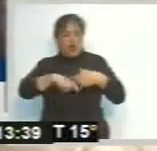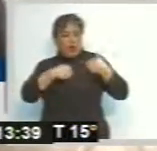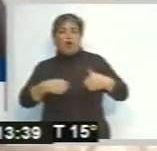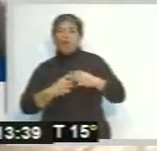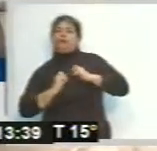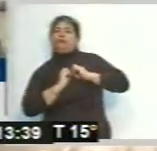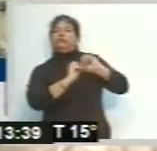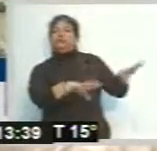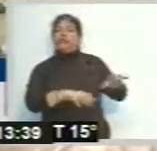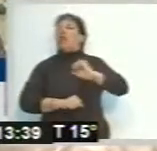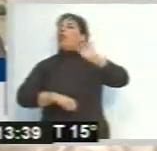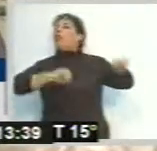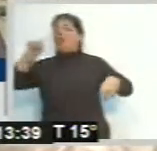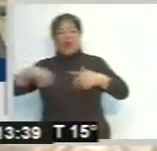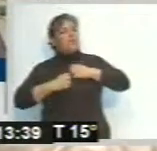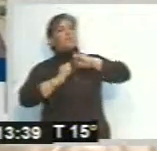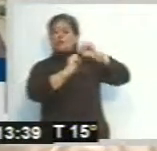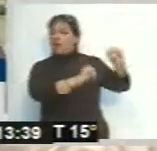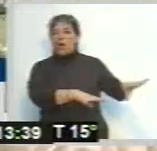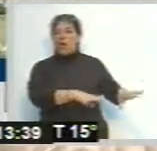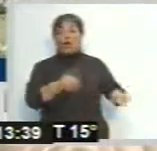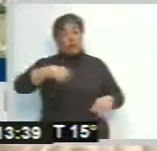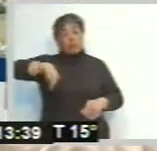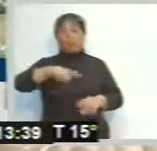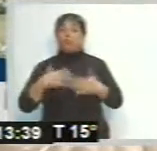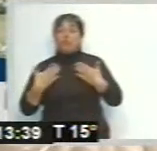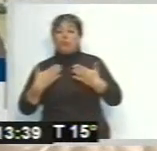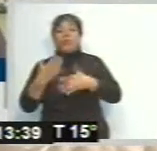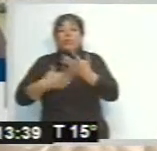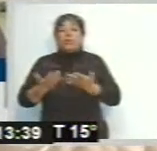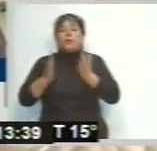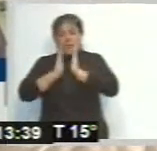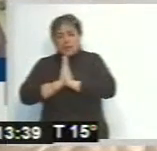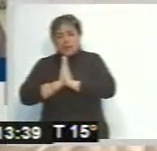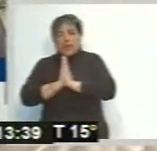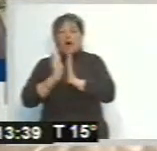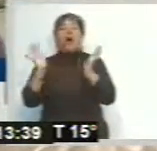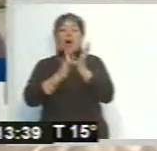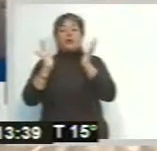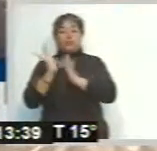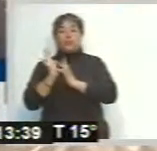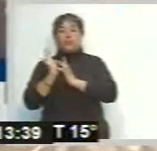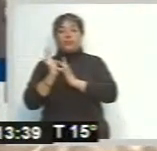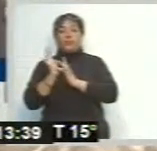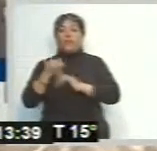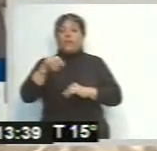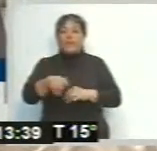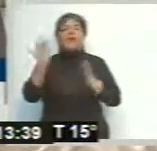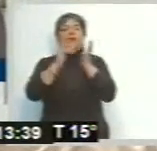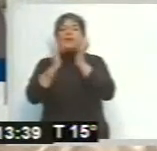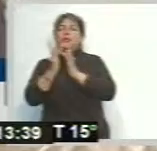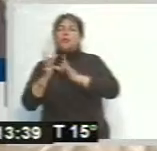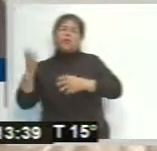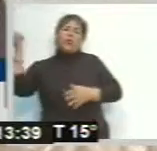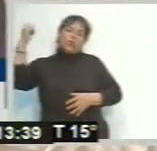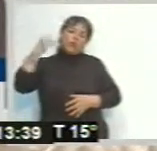la indiferencia y bueno lo que podemos hacer es expresar rezaremos a jesús eucaristía para que el señor ilumine el